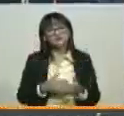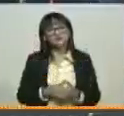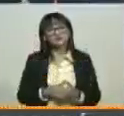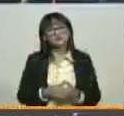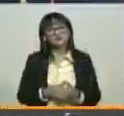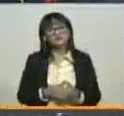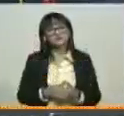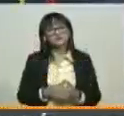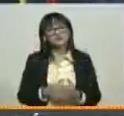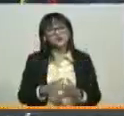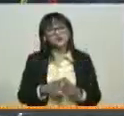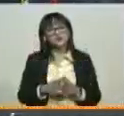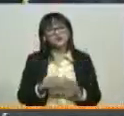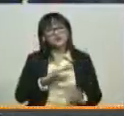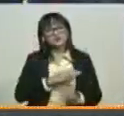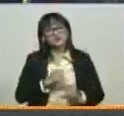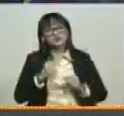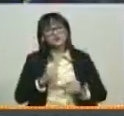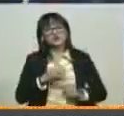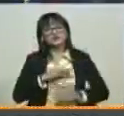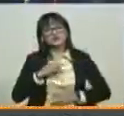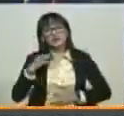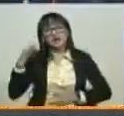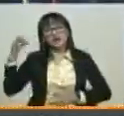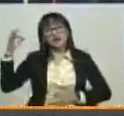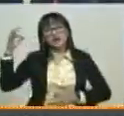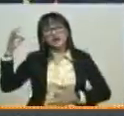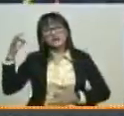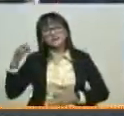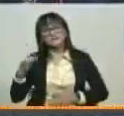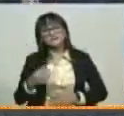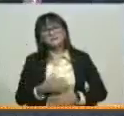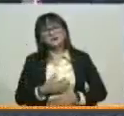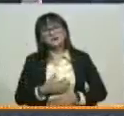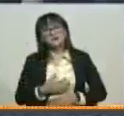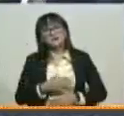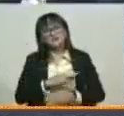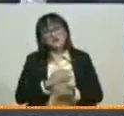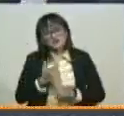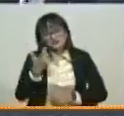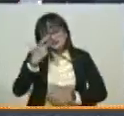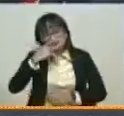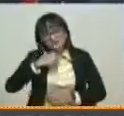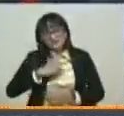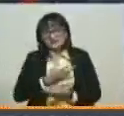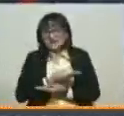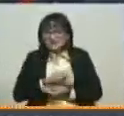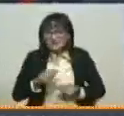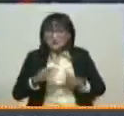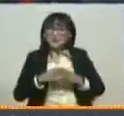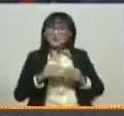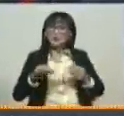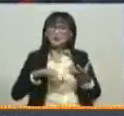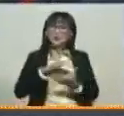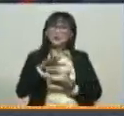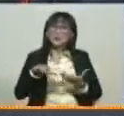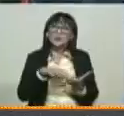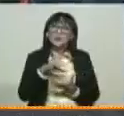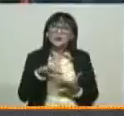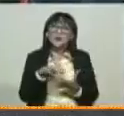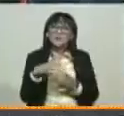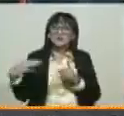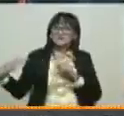con toda mi alma, con todo mi ser, a resolver todos los problemas de la